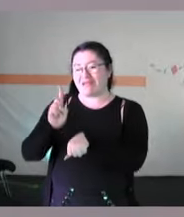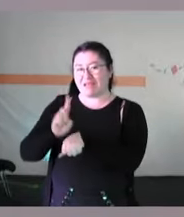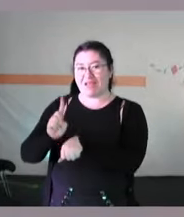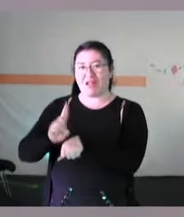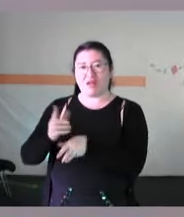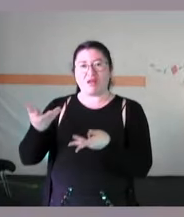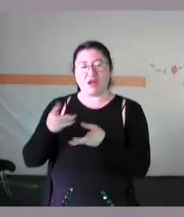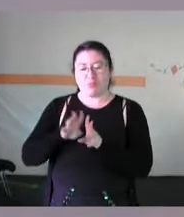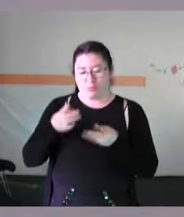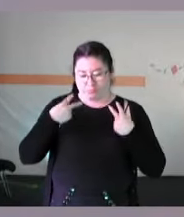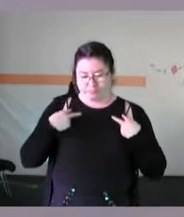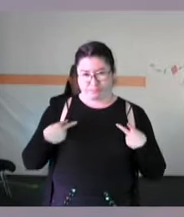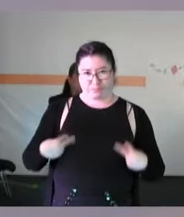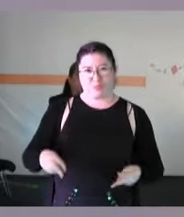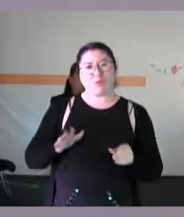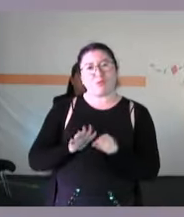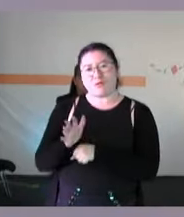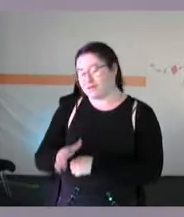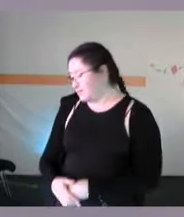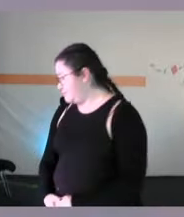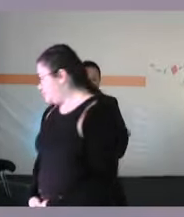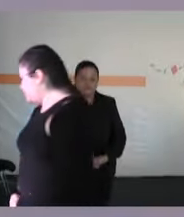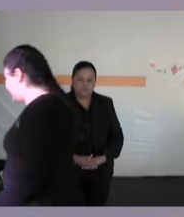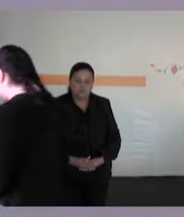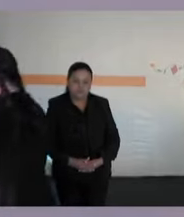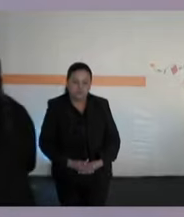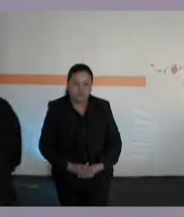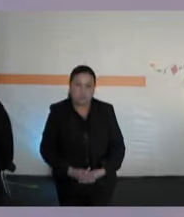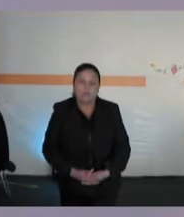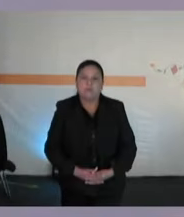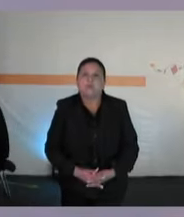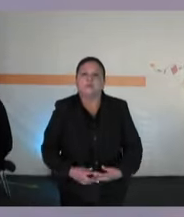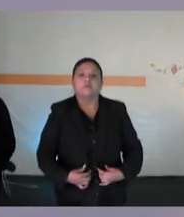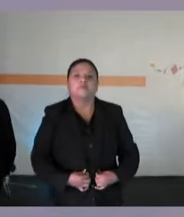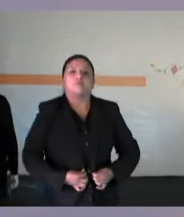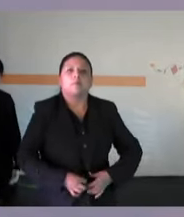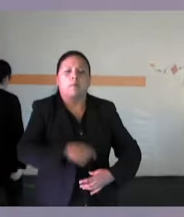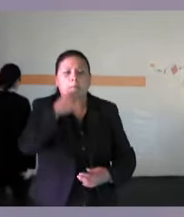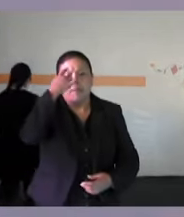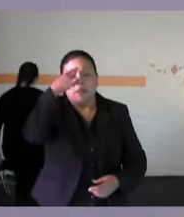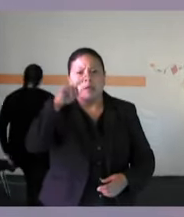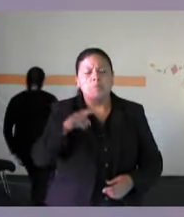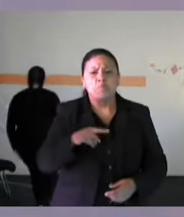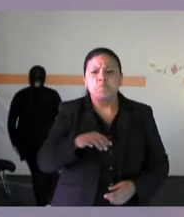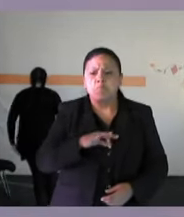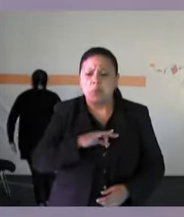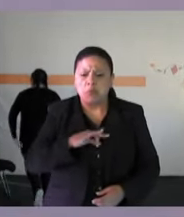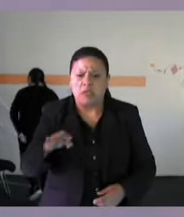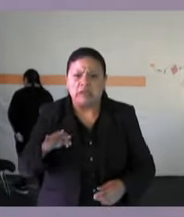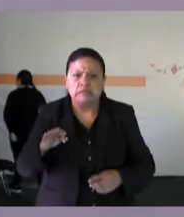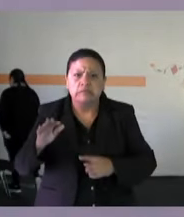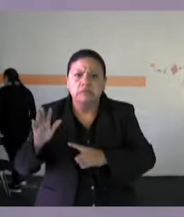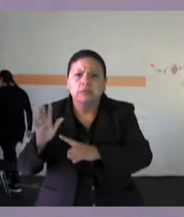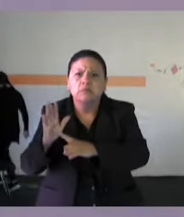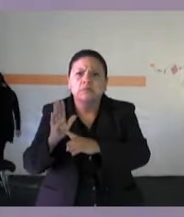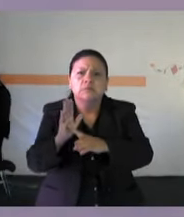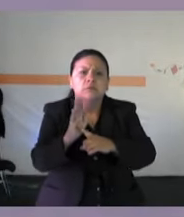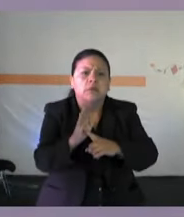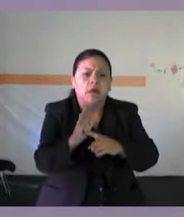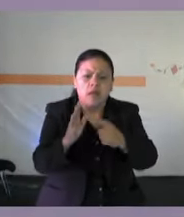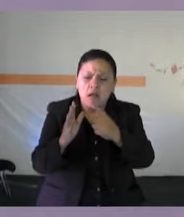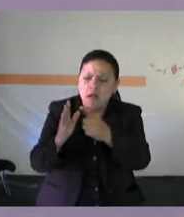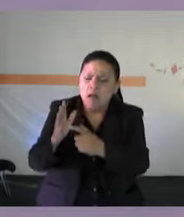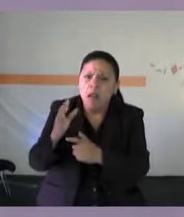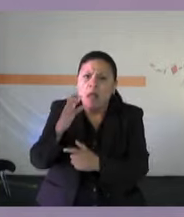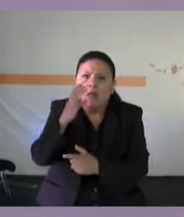iba vestida para poder difundirle a los medios cómo era su niña. Y